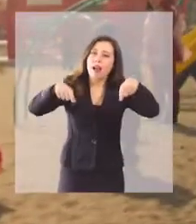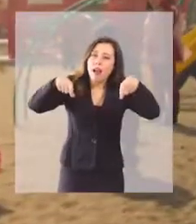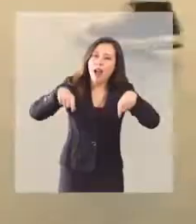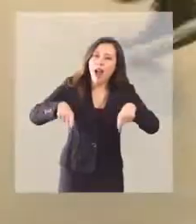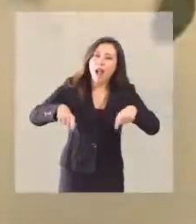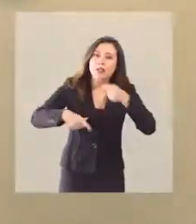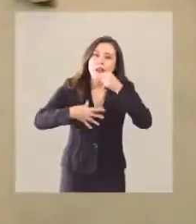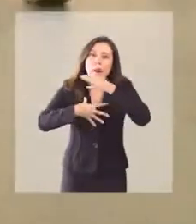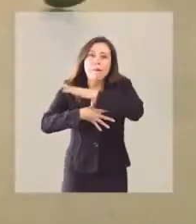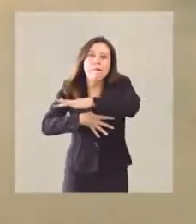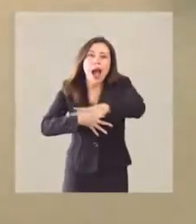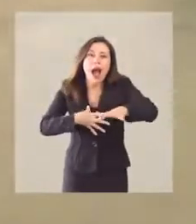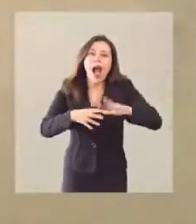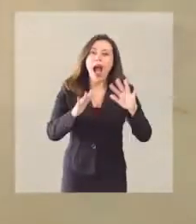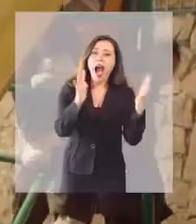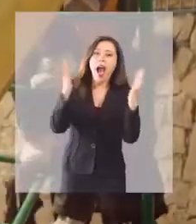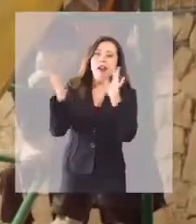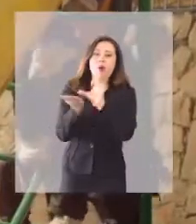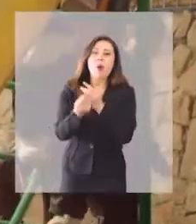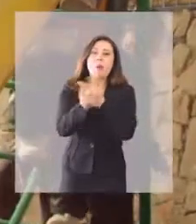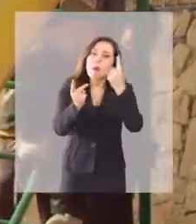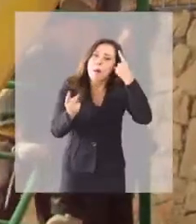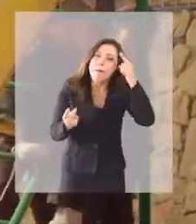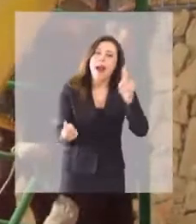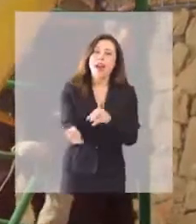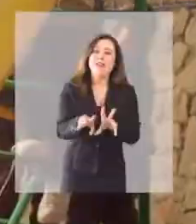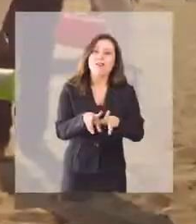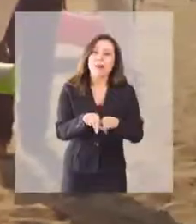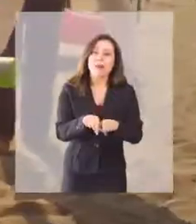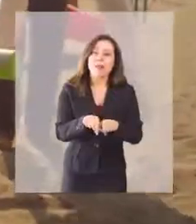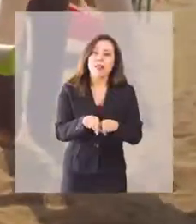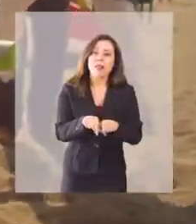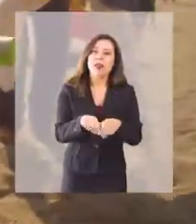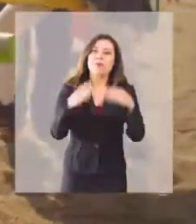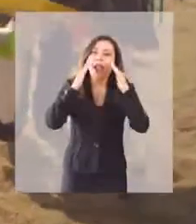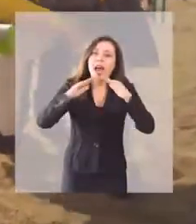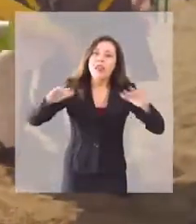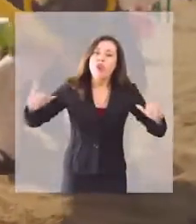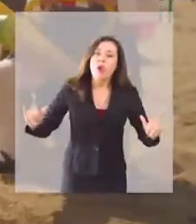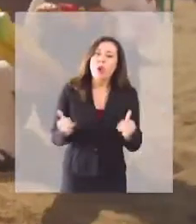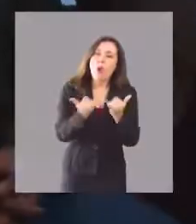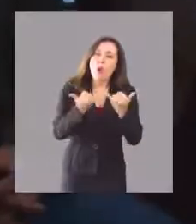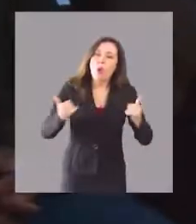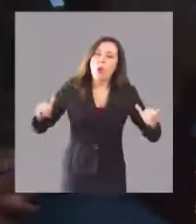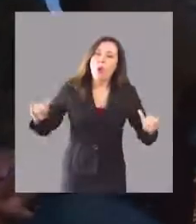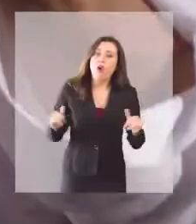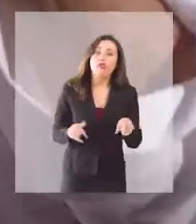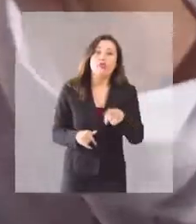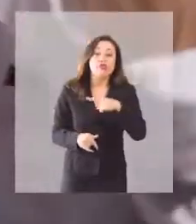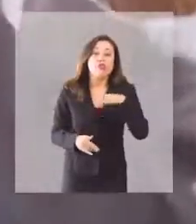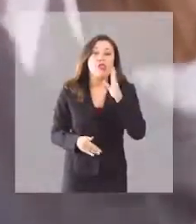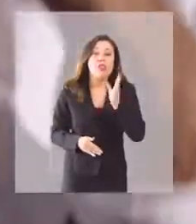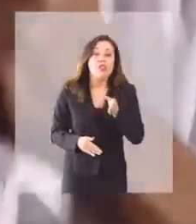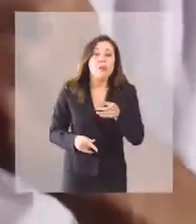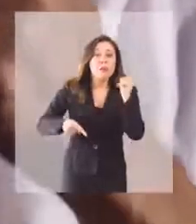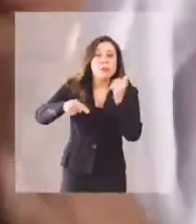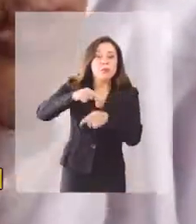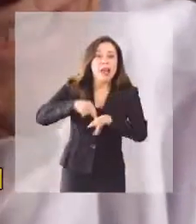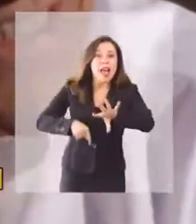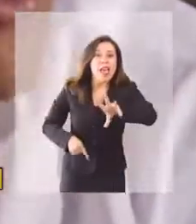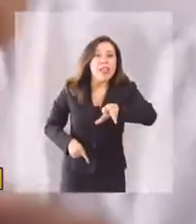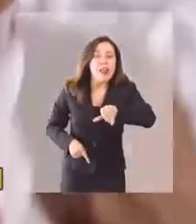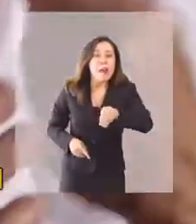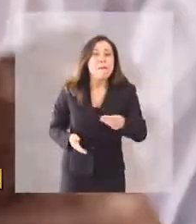las canchas, los parques, los lugares públicos para la familia, para que los niños jueguen, y para eso tenemos que combatir